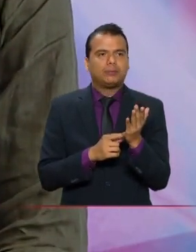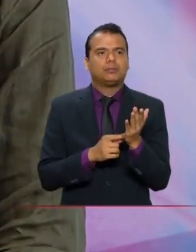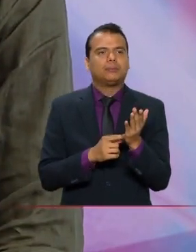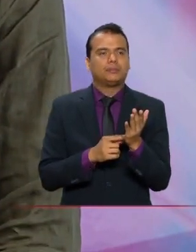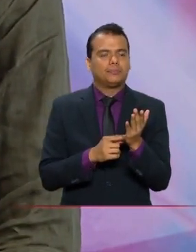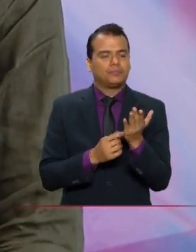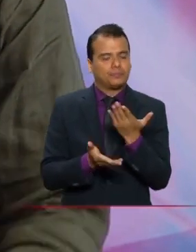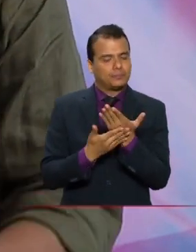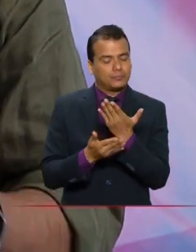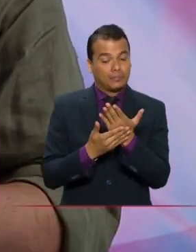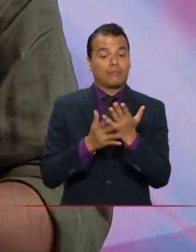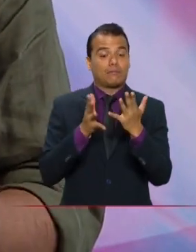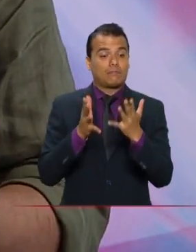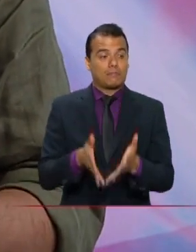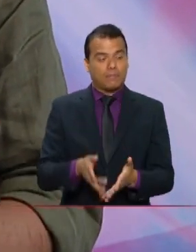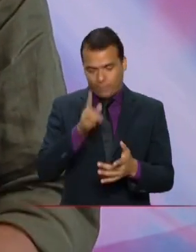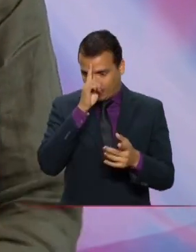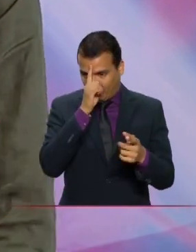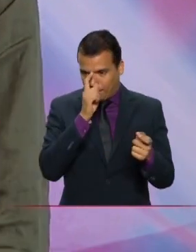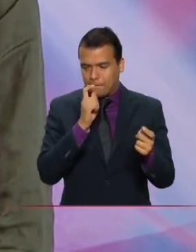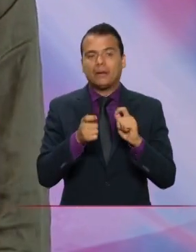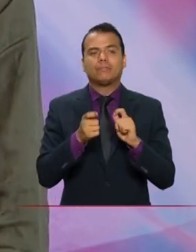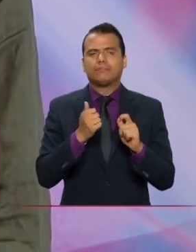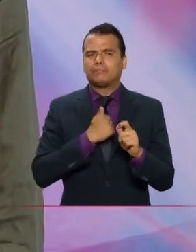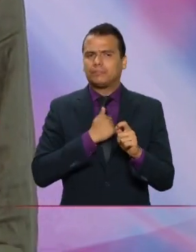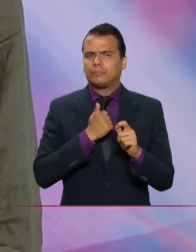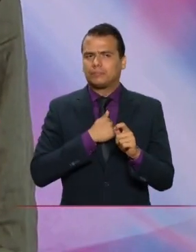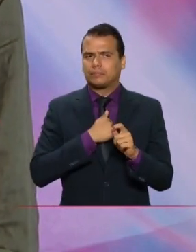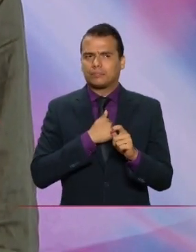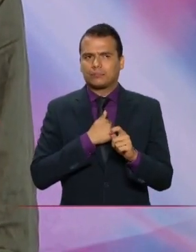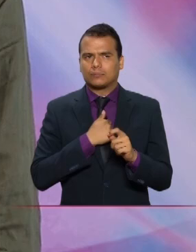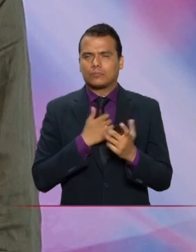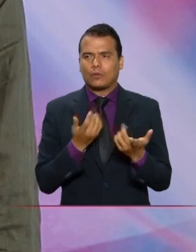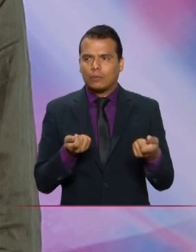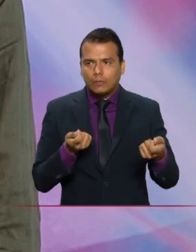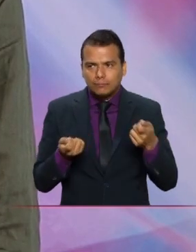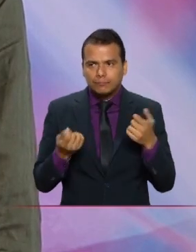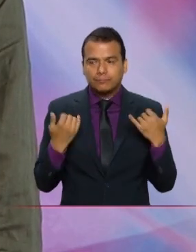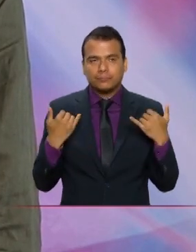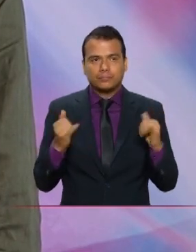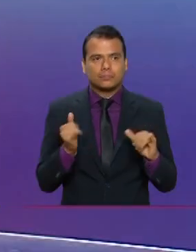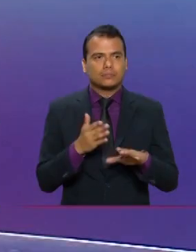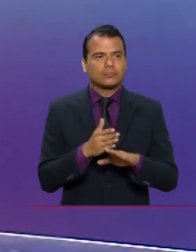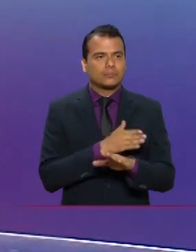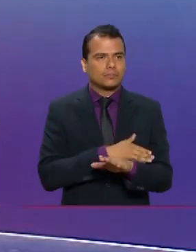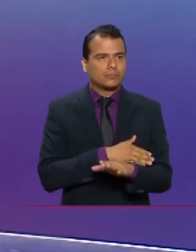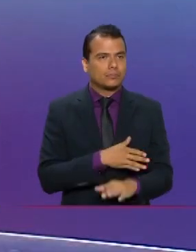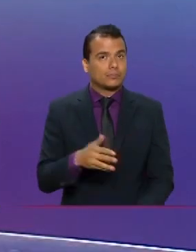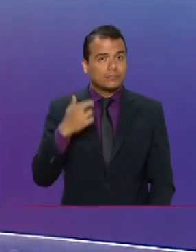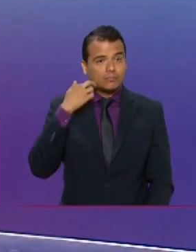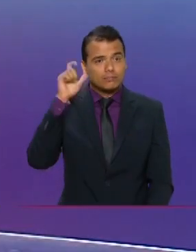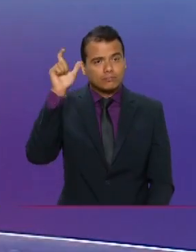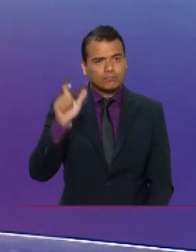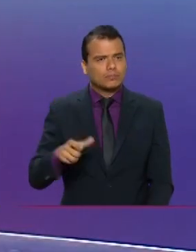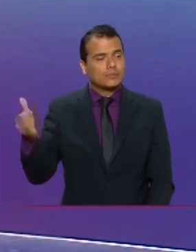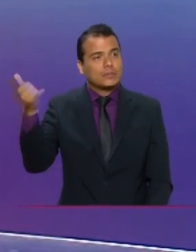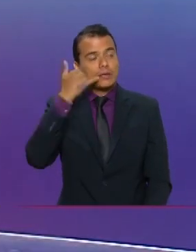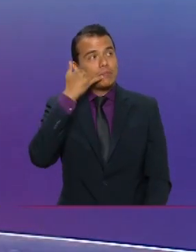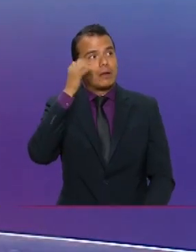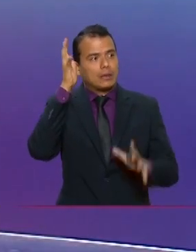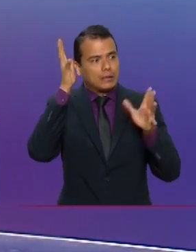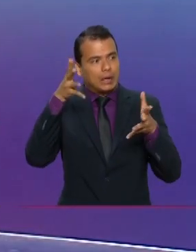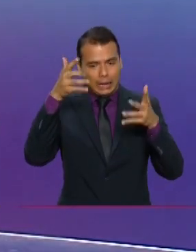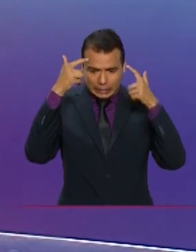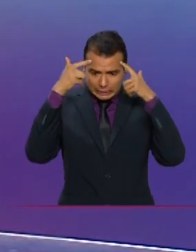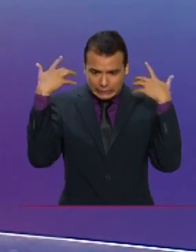que cambia realmente. ¿Qué tan rápido estoy habilitado para responder? Antes la llamada del ciberdelincuente nos avisaba que algo estaba